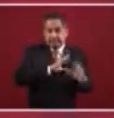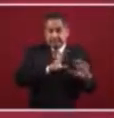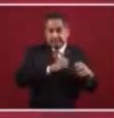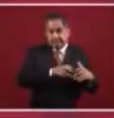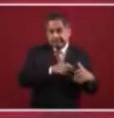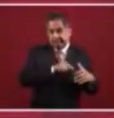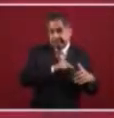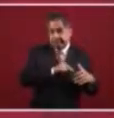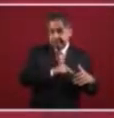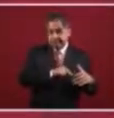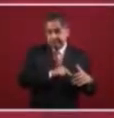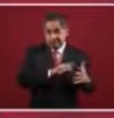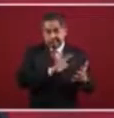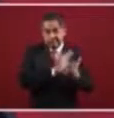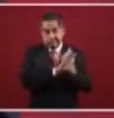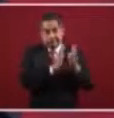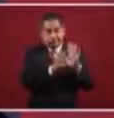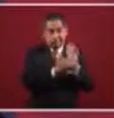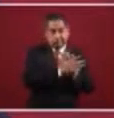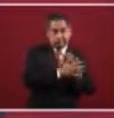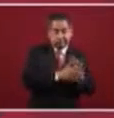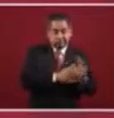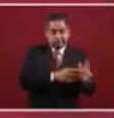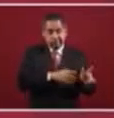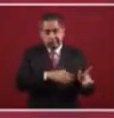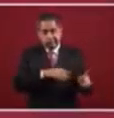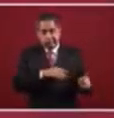de la delincuencia de cuello blanco,